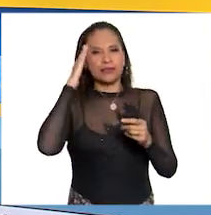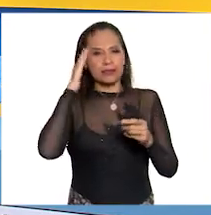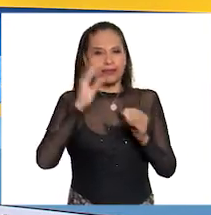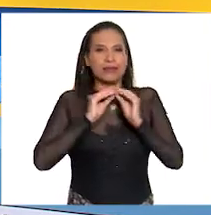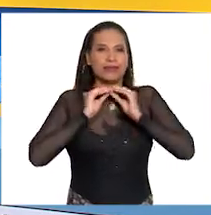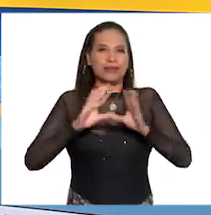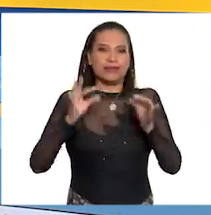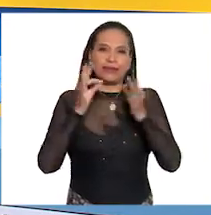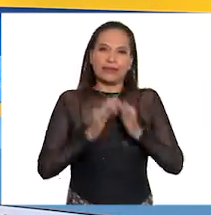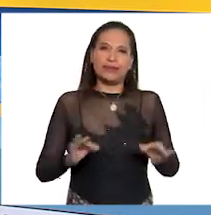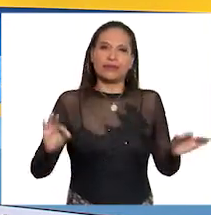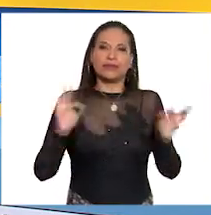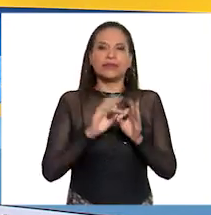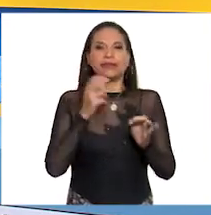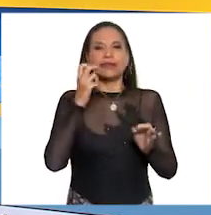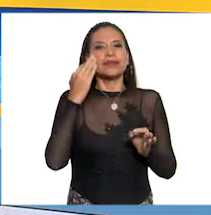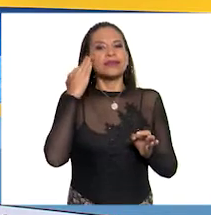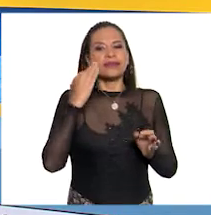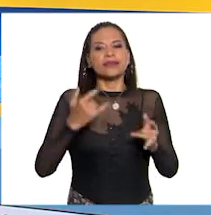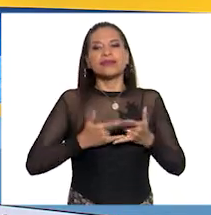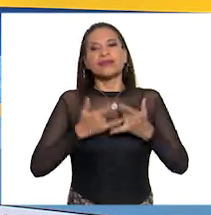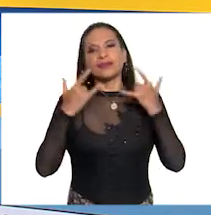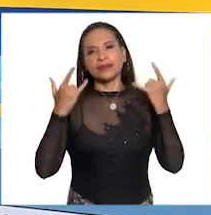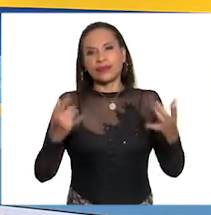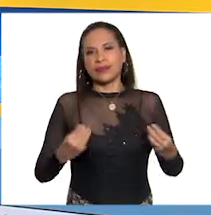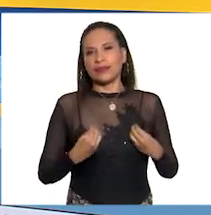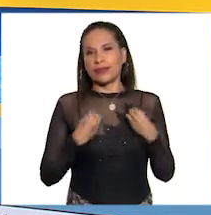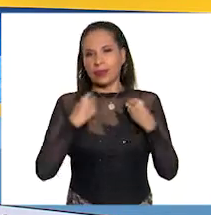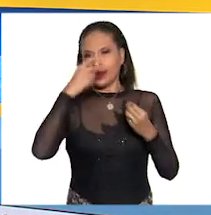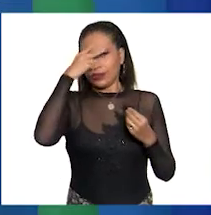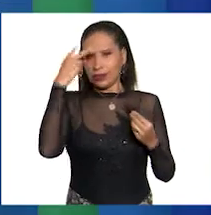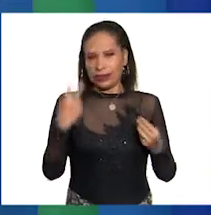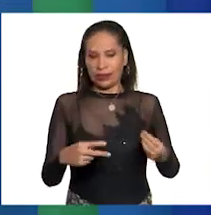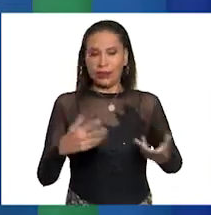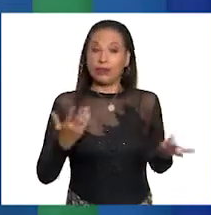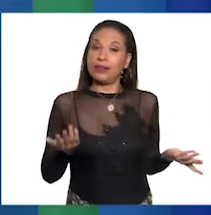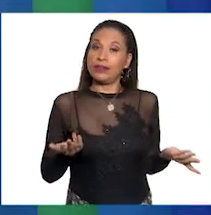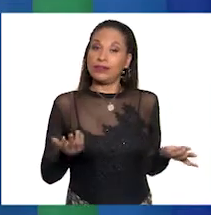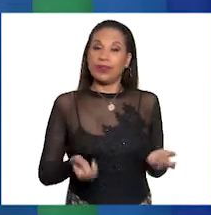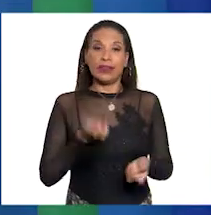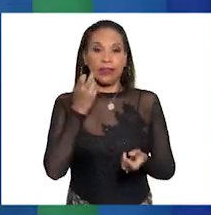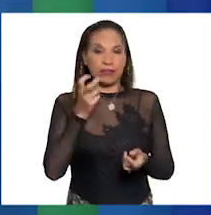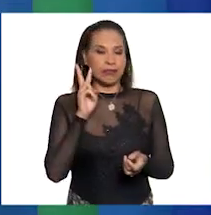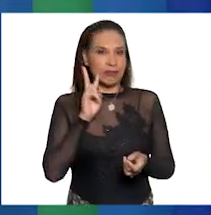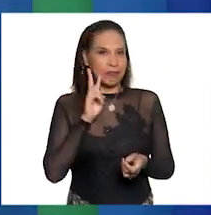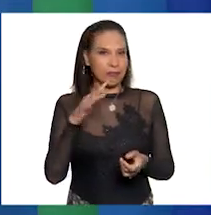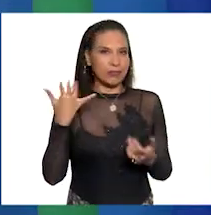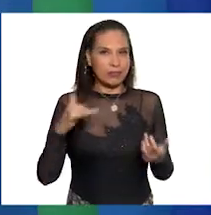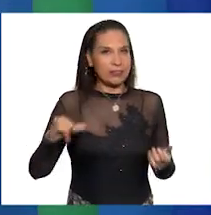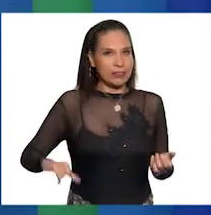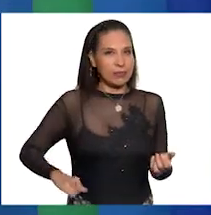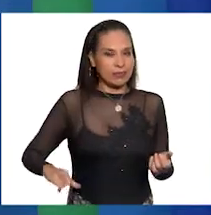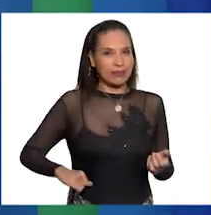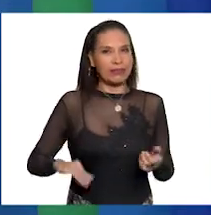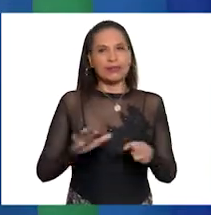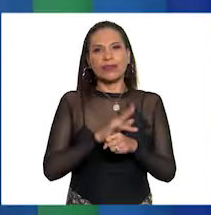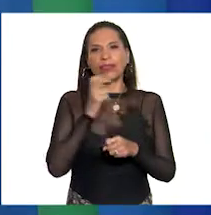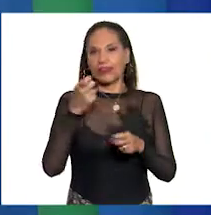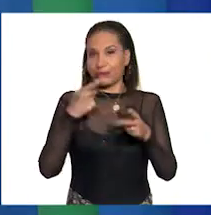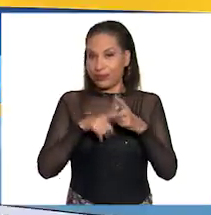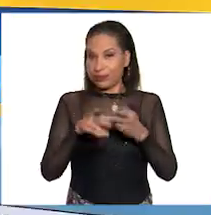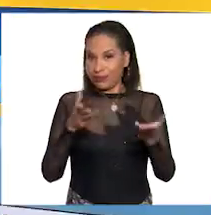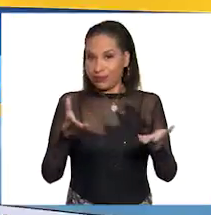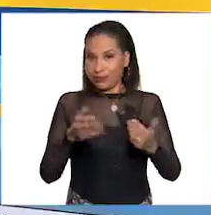expresión ideal para ese momento histórico que se estaba viviendo en México. ¡Oh! Eso suena bastante interesante. Entonces,